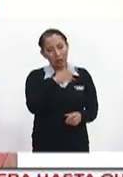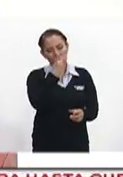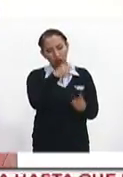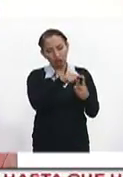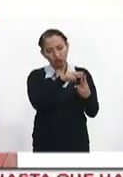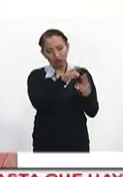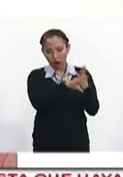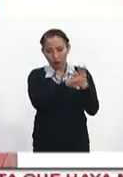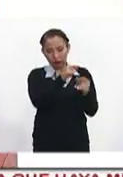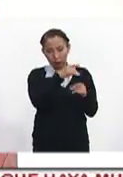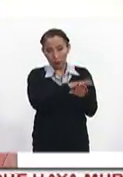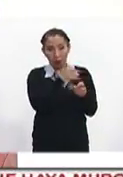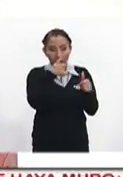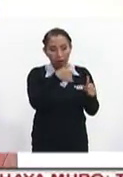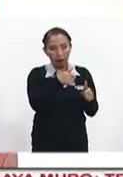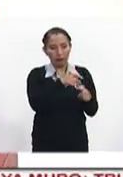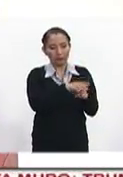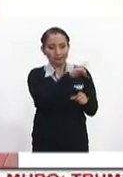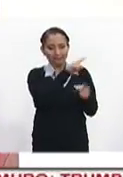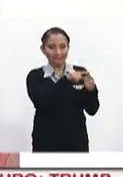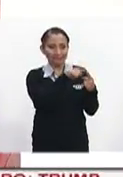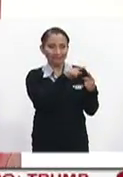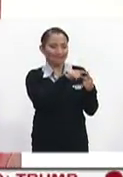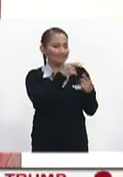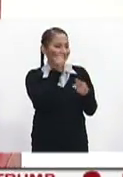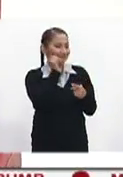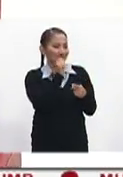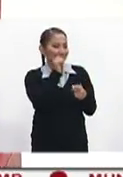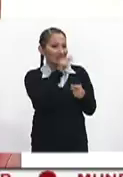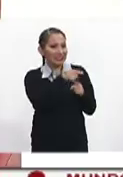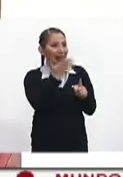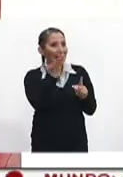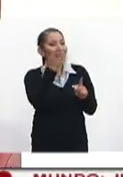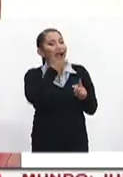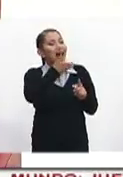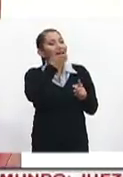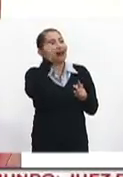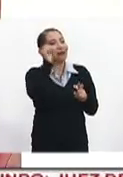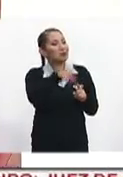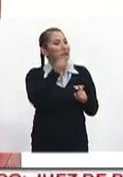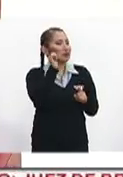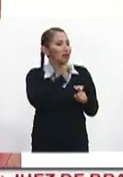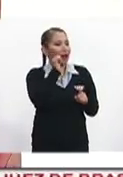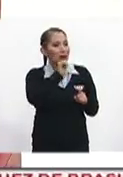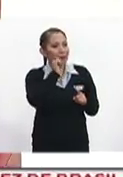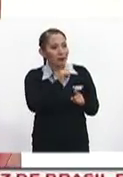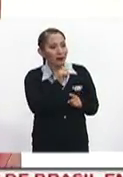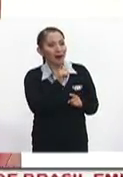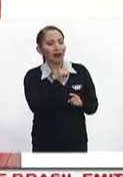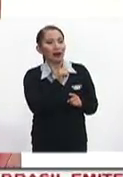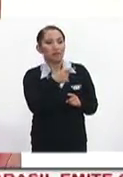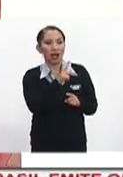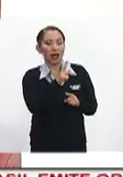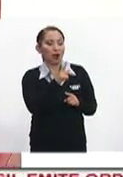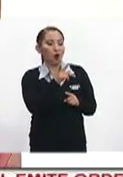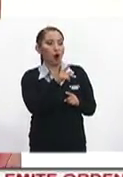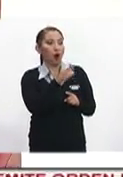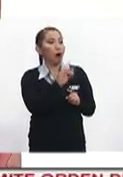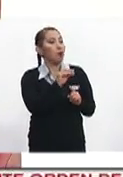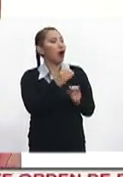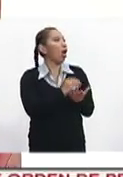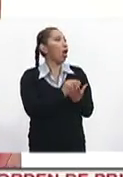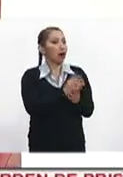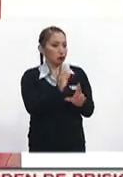pena tomar en cuenta. El primero, y que es al que ya nos hemos acostumbrado, pero que no por ello